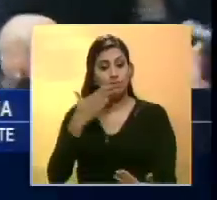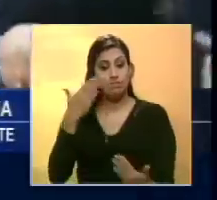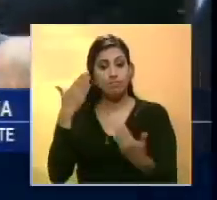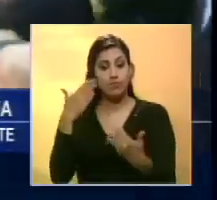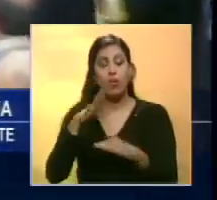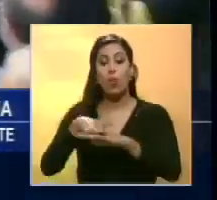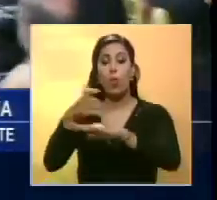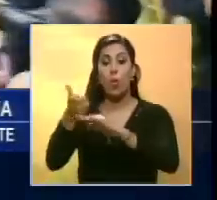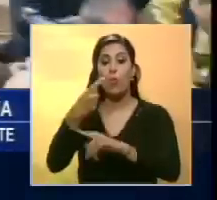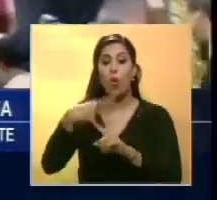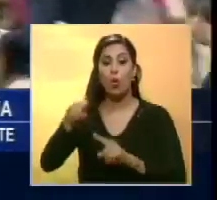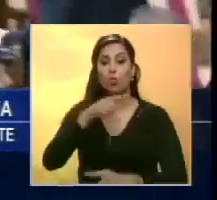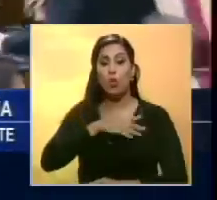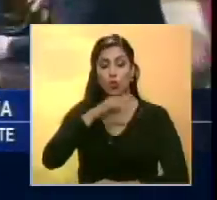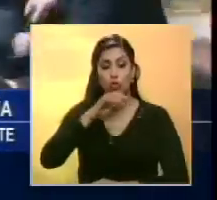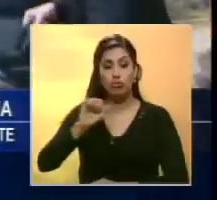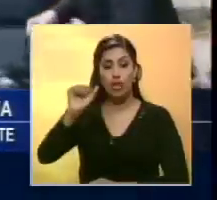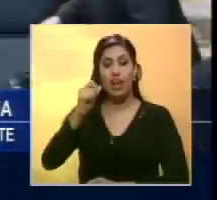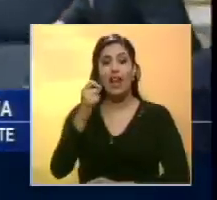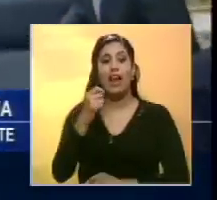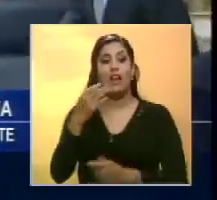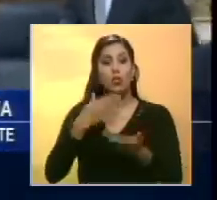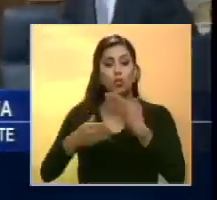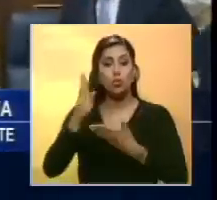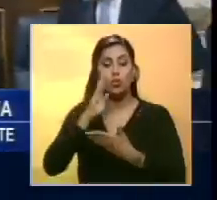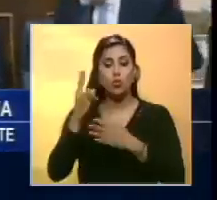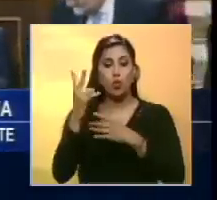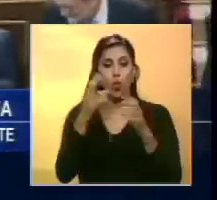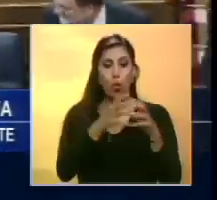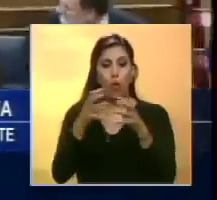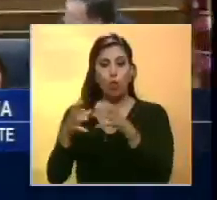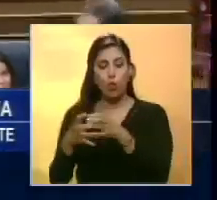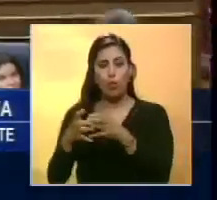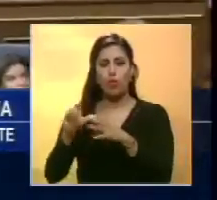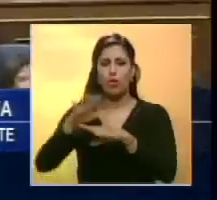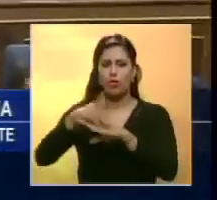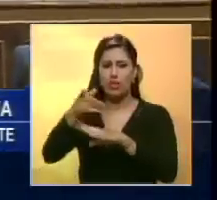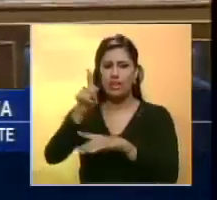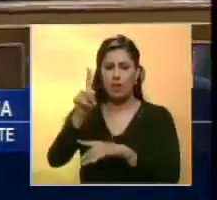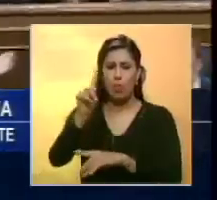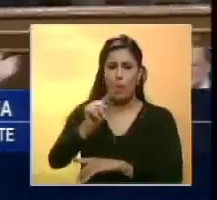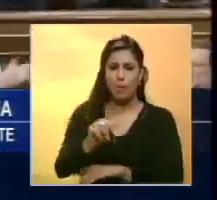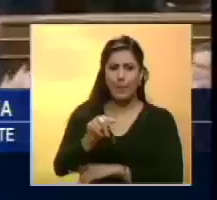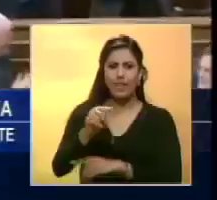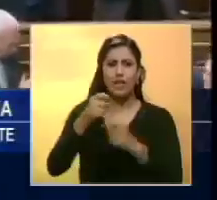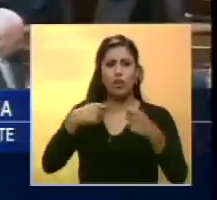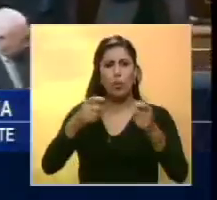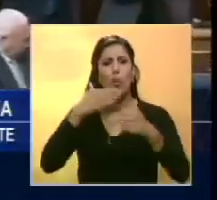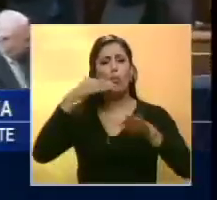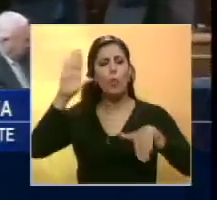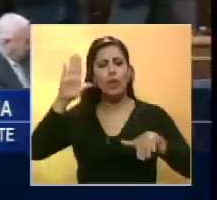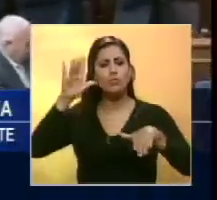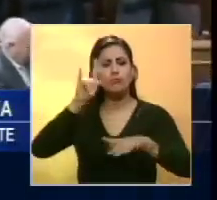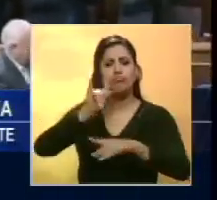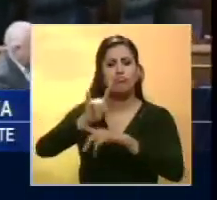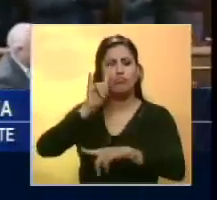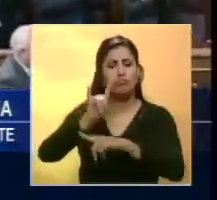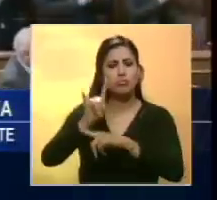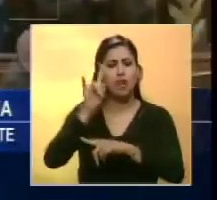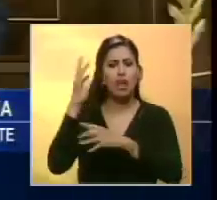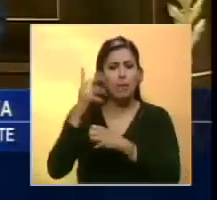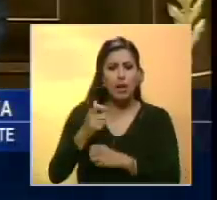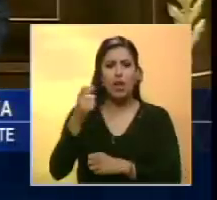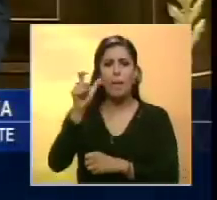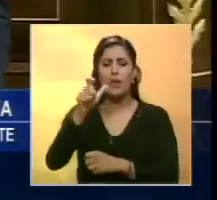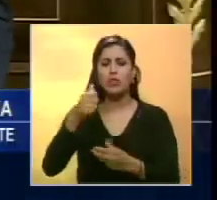acusó al socialista de negociar a dos bandas y le reprochó a Sánchez haber estado un mes repartiendo promesas y esperanzas con